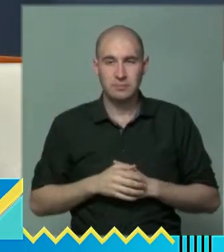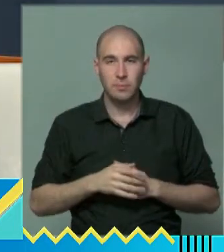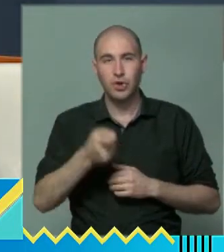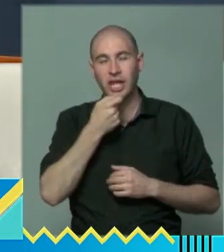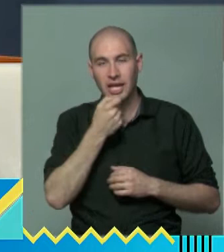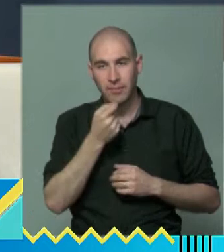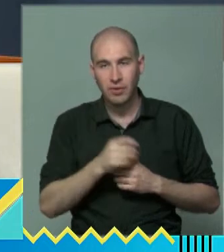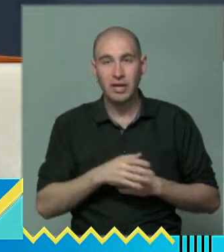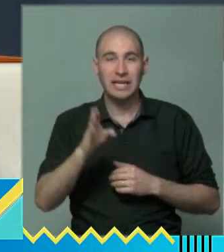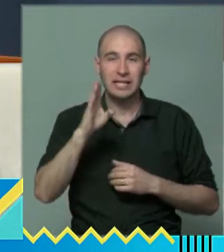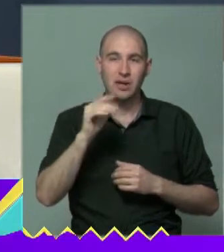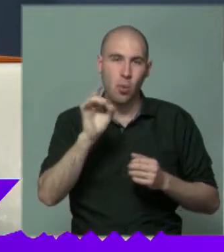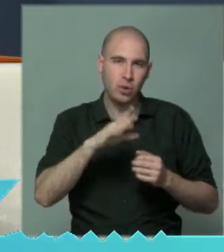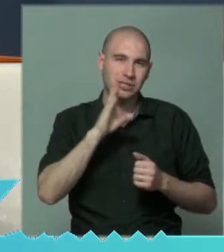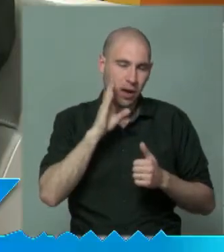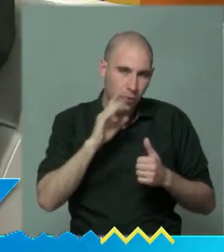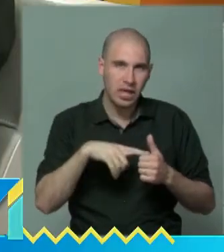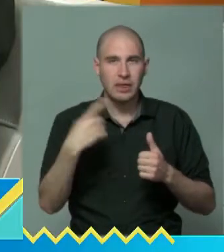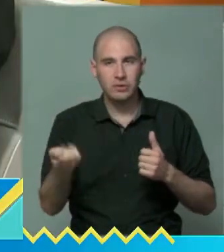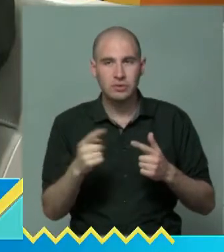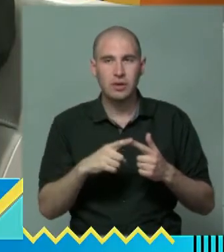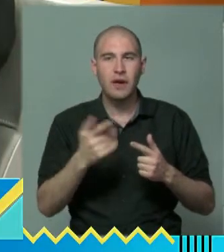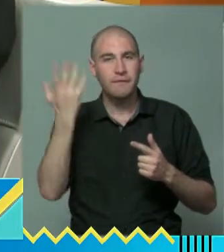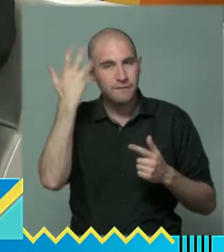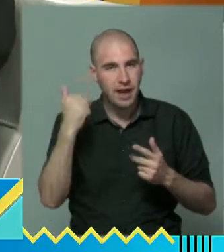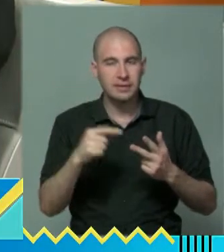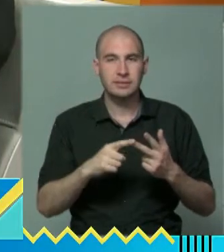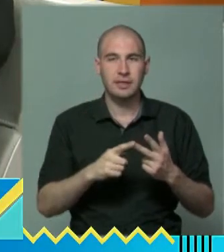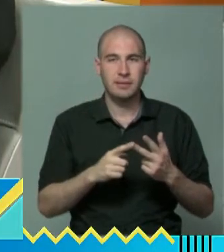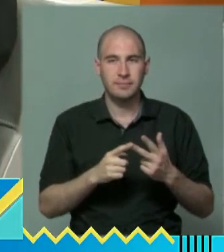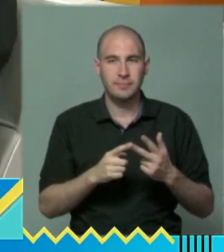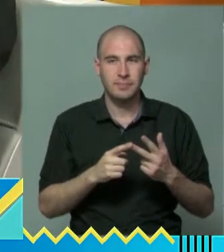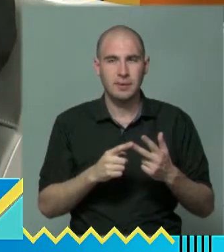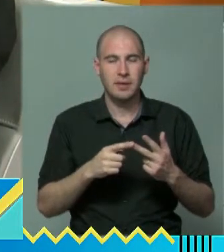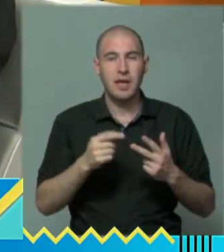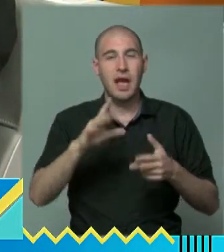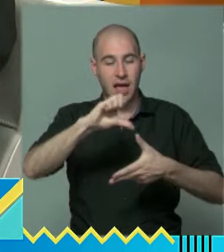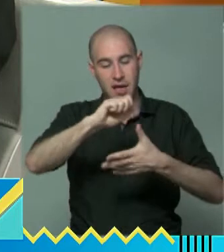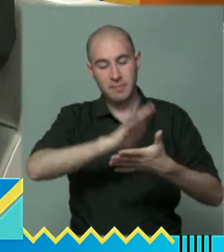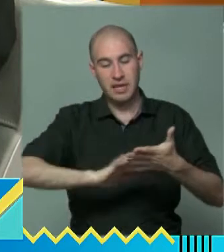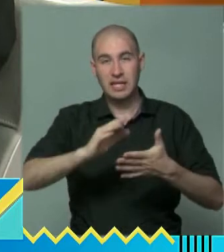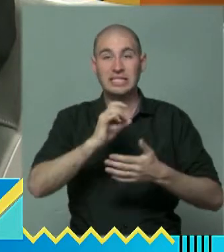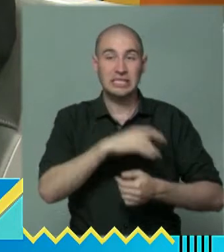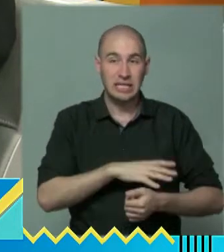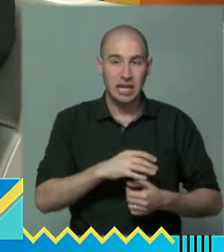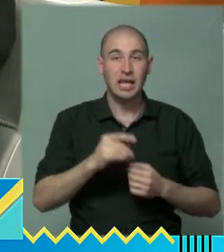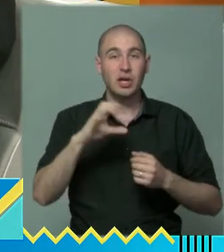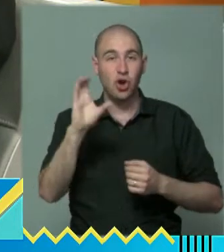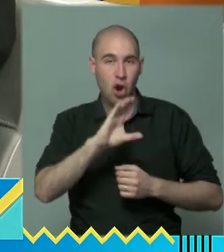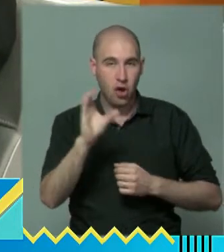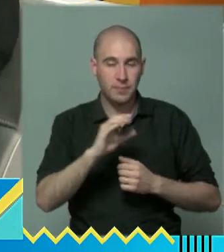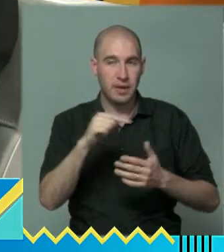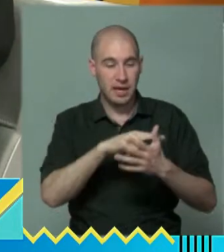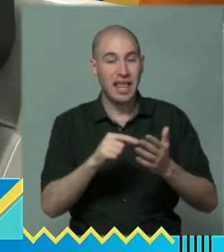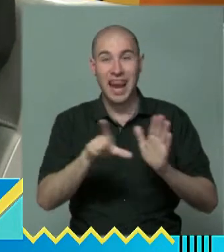como no solamente Estados Unidos, Francia, en Latinoamérica, Chile y Colombia, ya